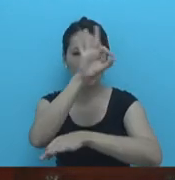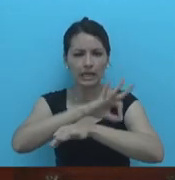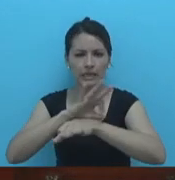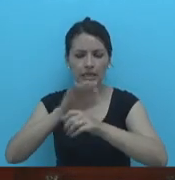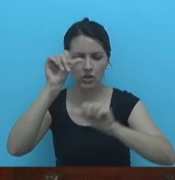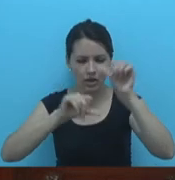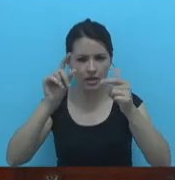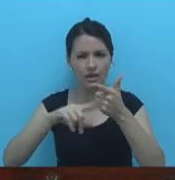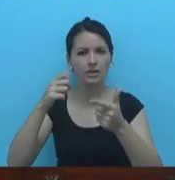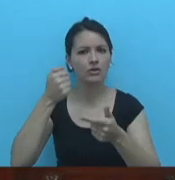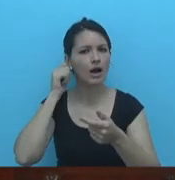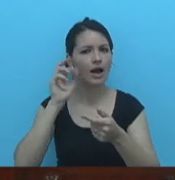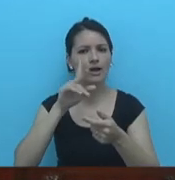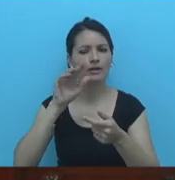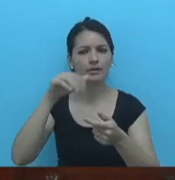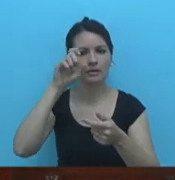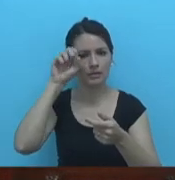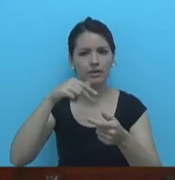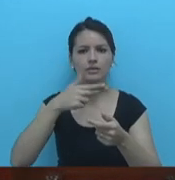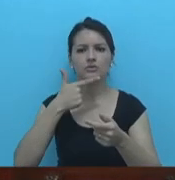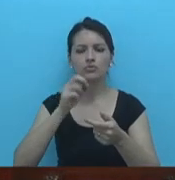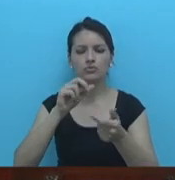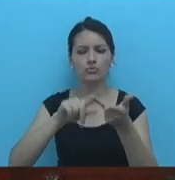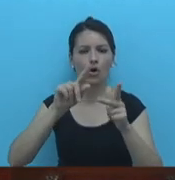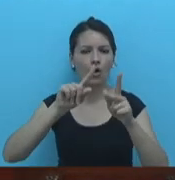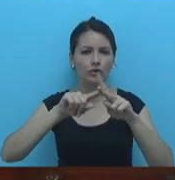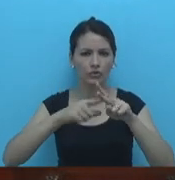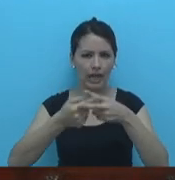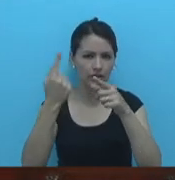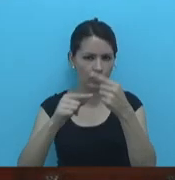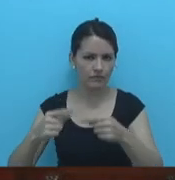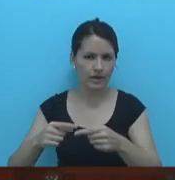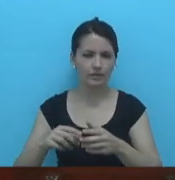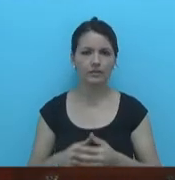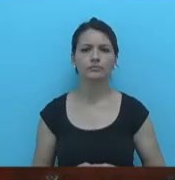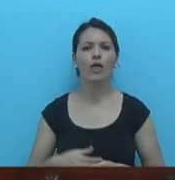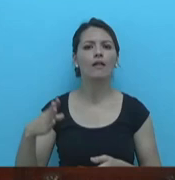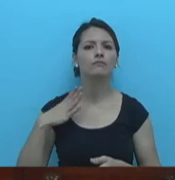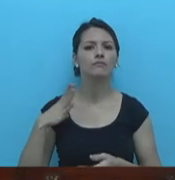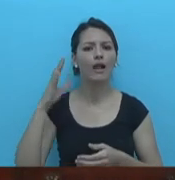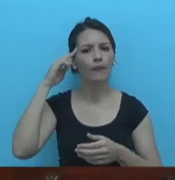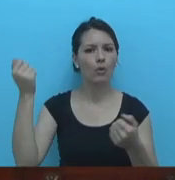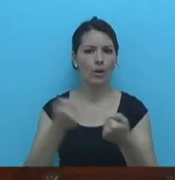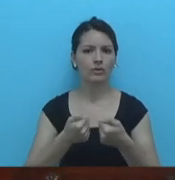Ingenieros, Agrimensores, Técnicos y Maestros Mayores de Obras de la provincia de Santa Fe. No tiene dictamen de comisión.